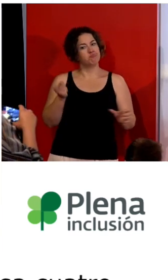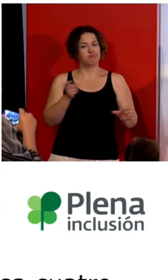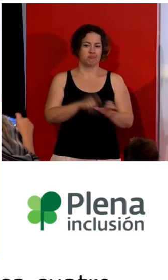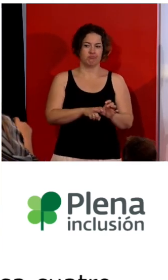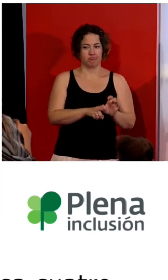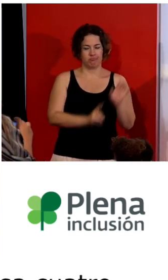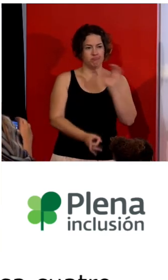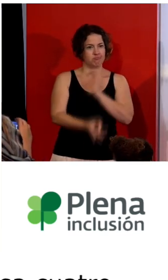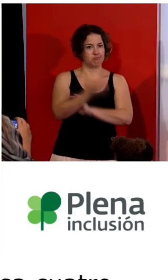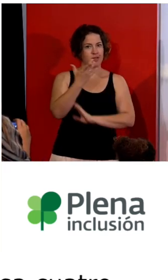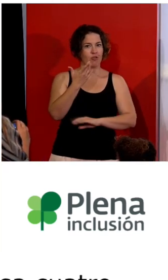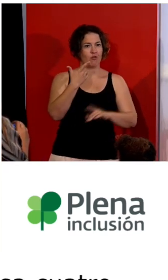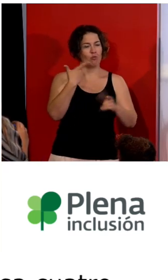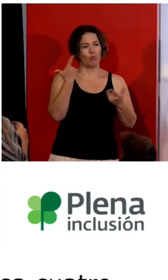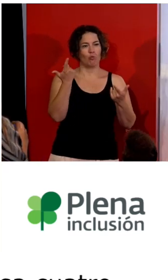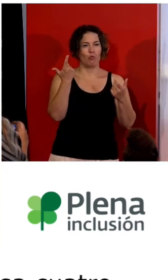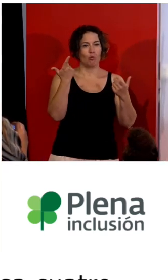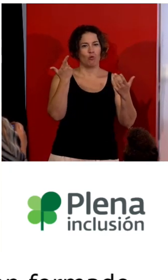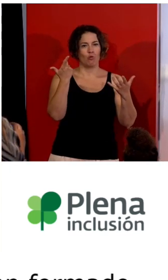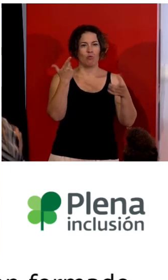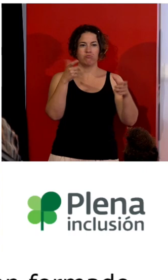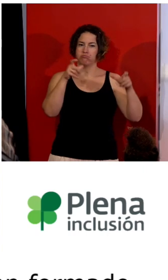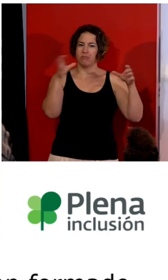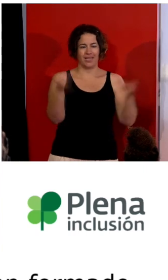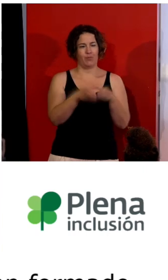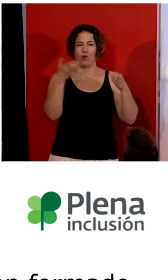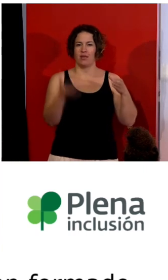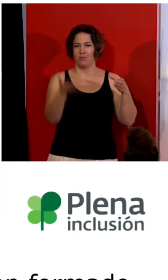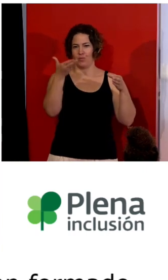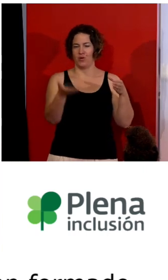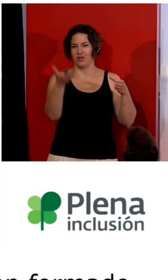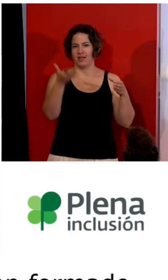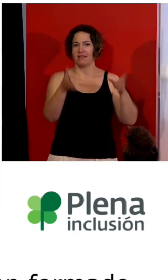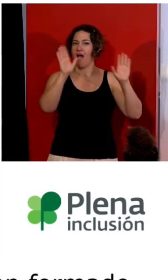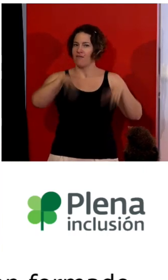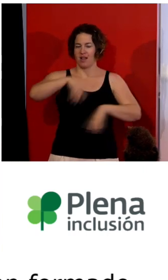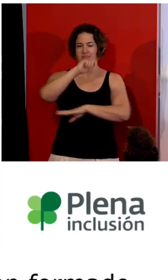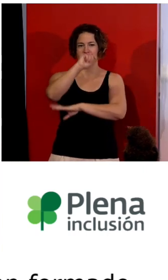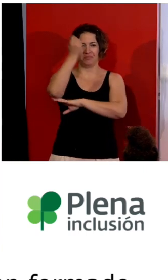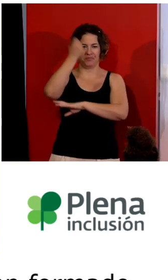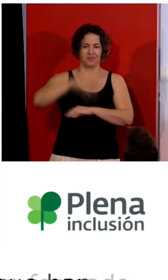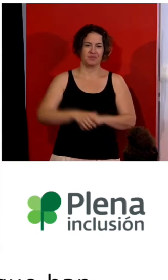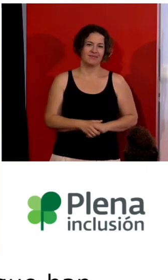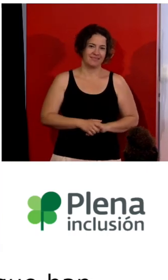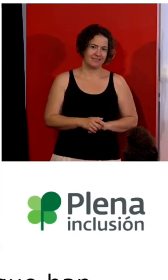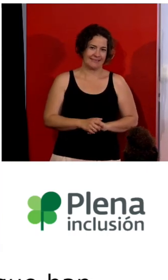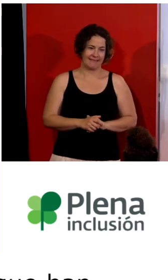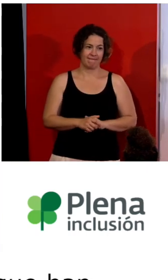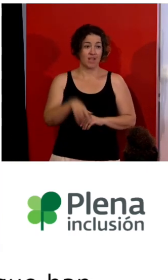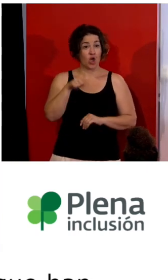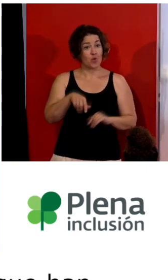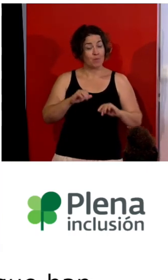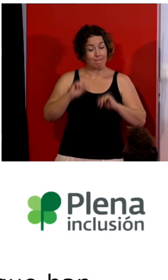que han formado parte de un puzzle muy importante que han conseguido que sea un caso de éxito, ¿no? Voy a